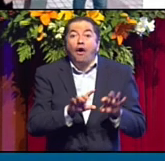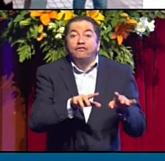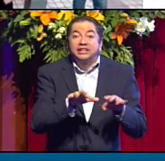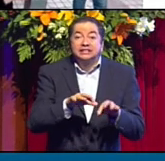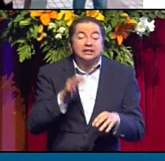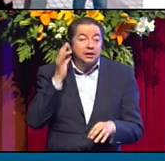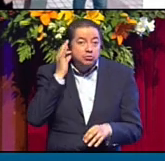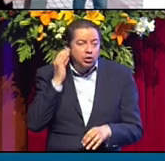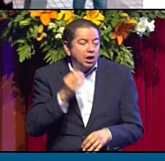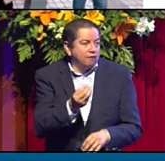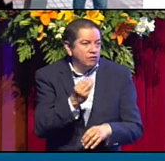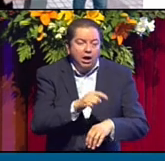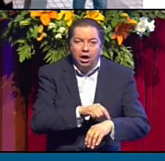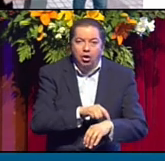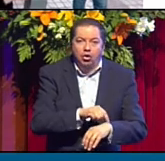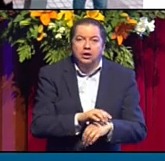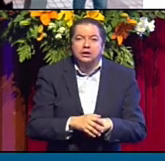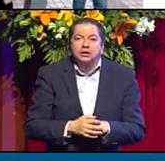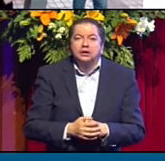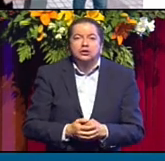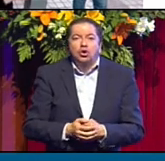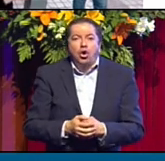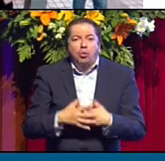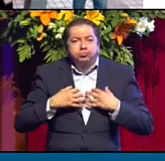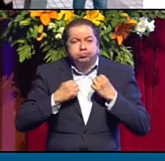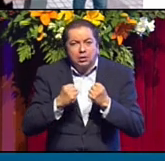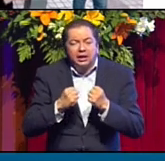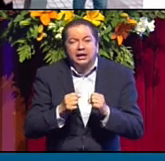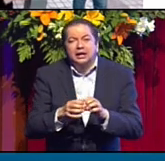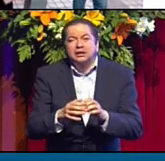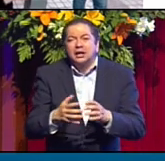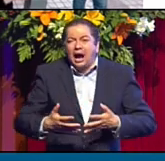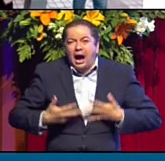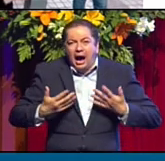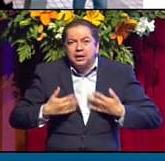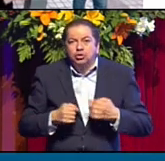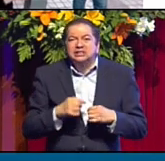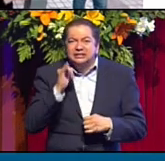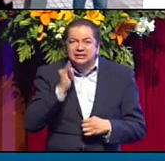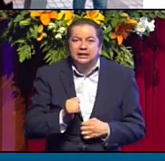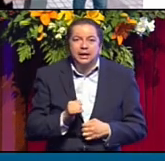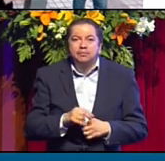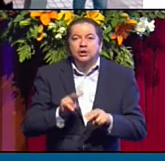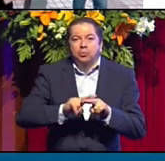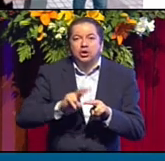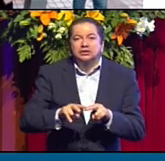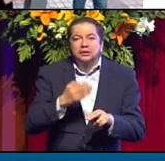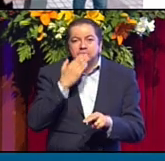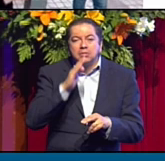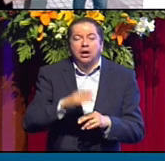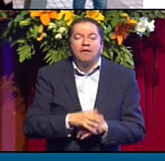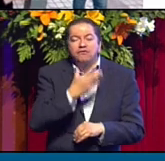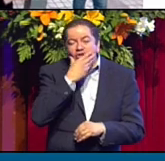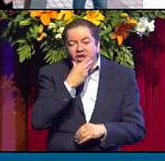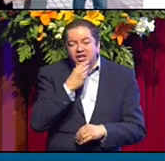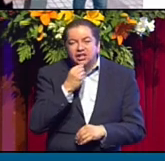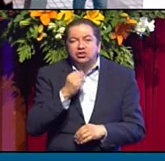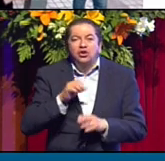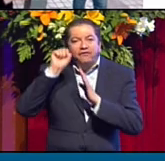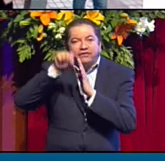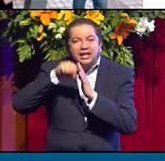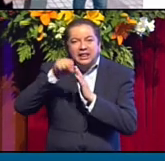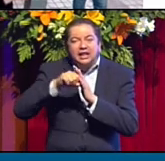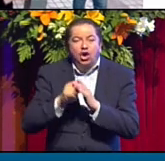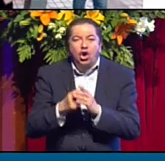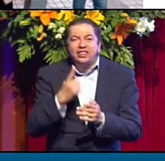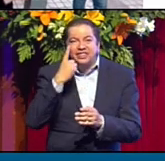Mujer, a buena hora, con intención, con ganas. Siempre podemos hacer algo mejor, pero por Dios que salió lindo este video del Día Internacional